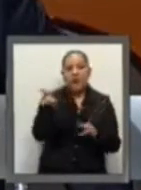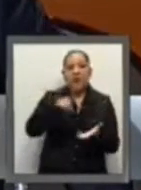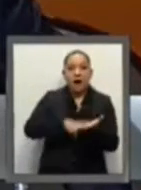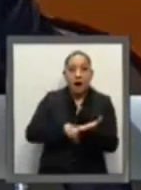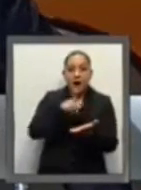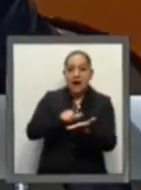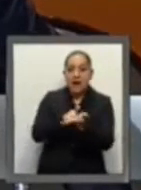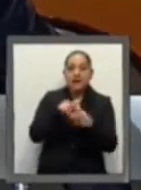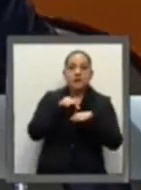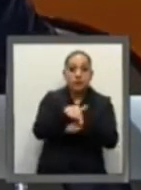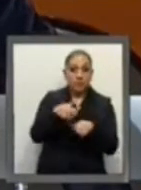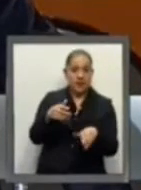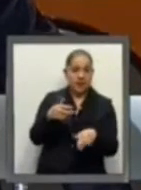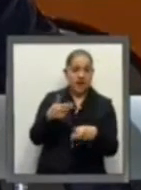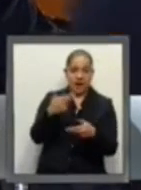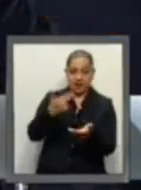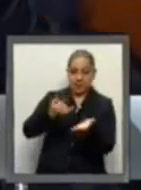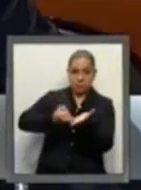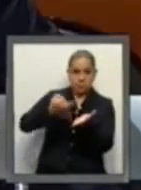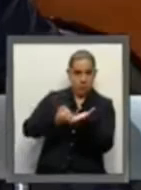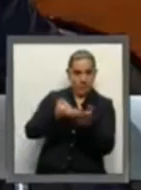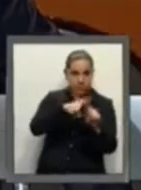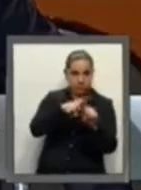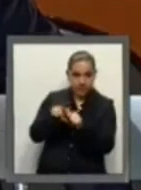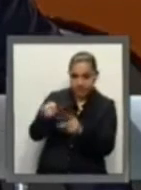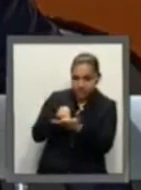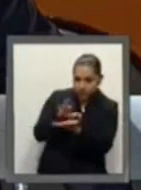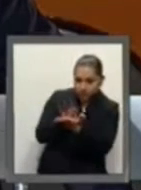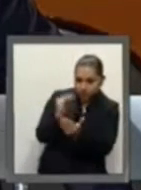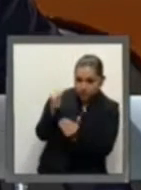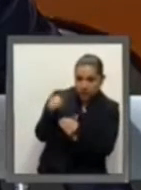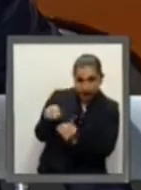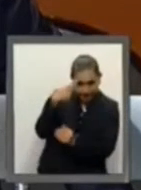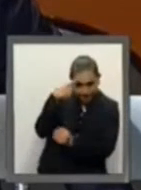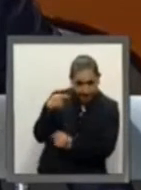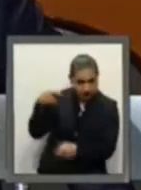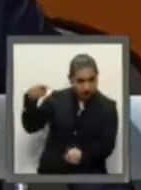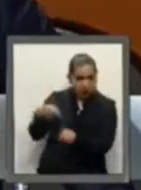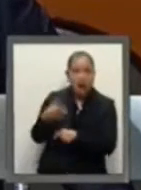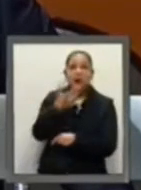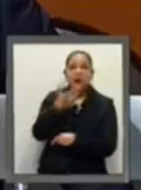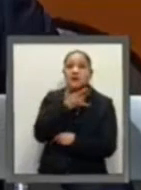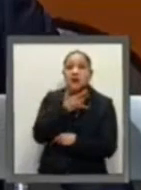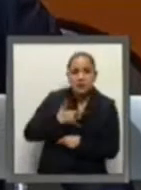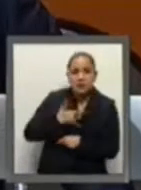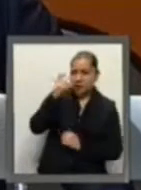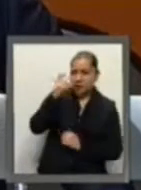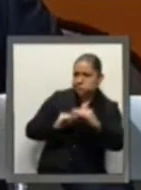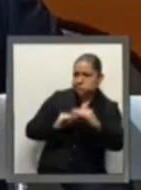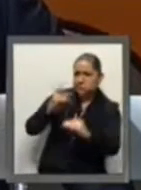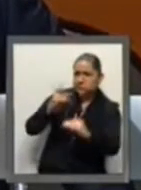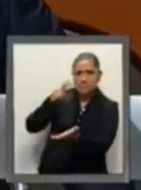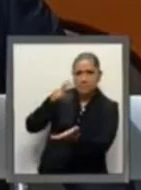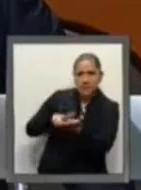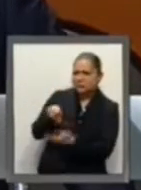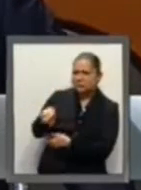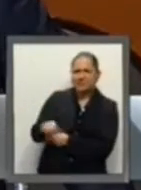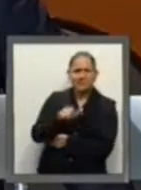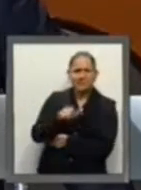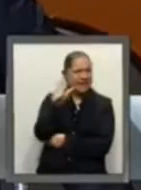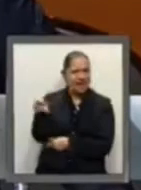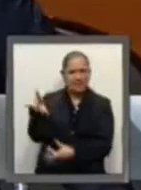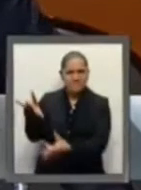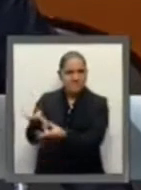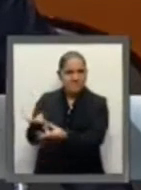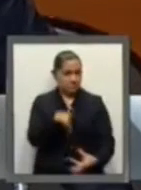hacendaria nada tuvo que ver con los precios de la gasolina y con el nuevo modelo para determinar los precios de la misma que la